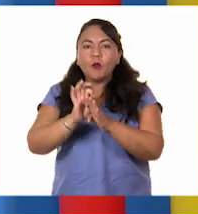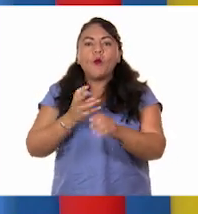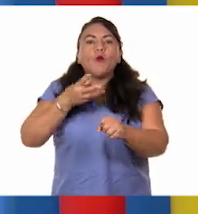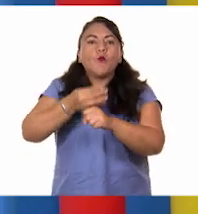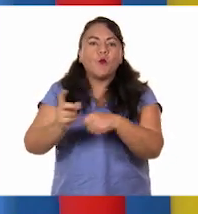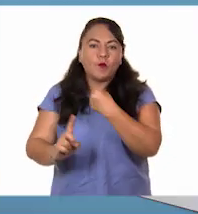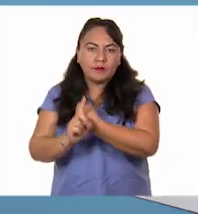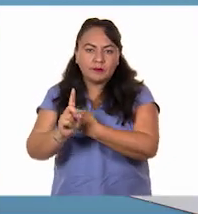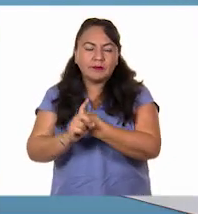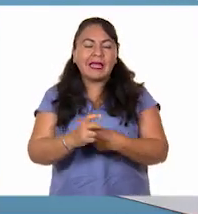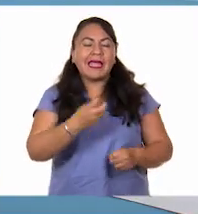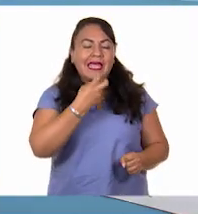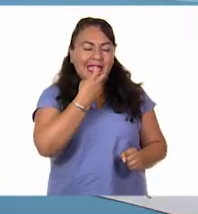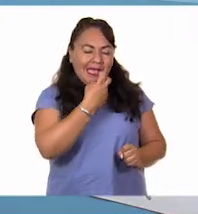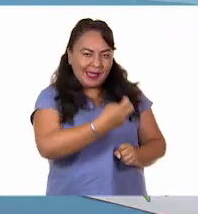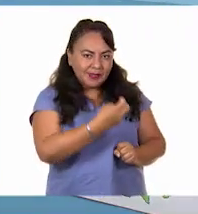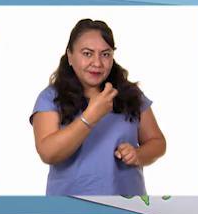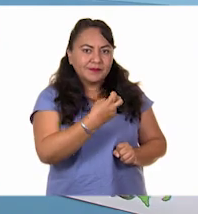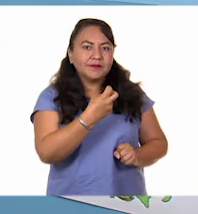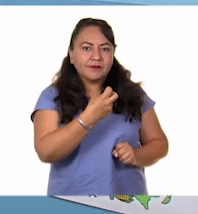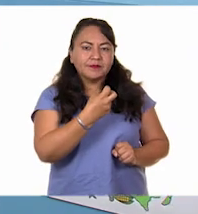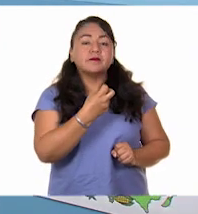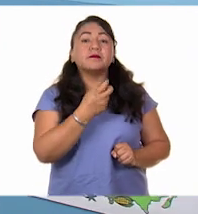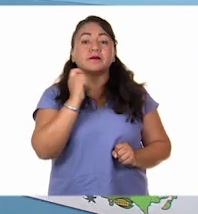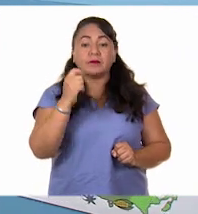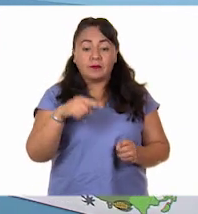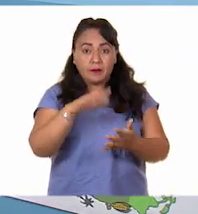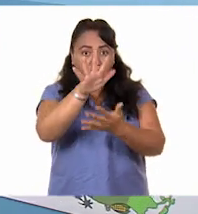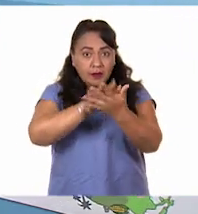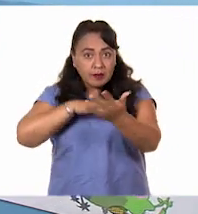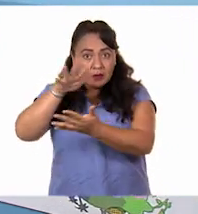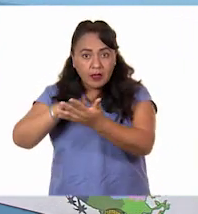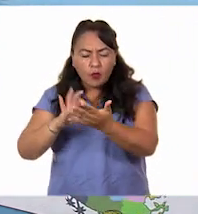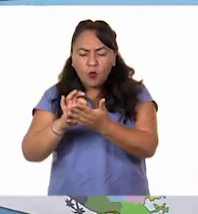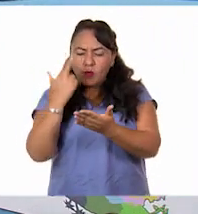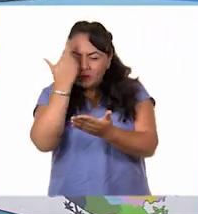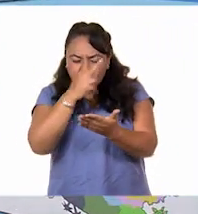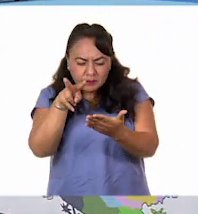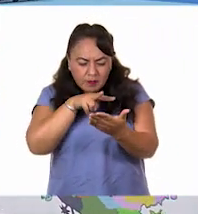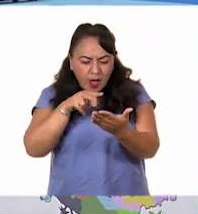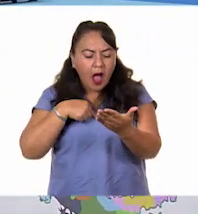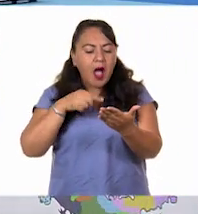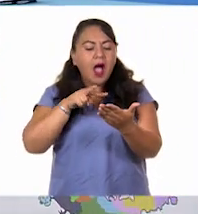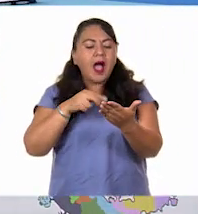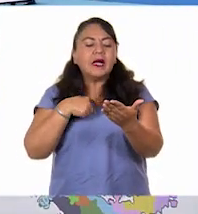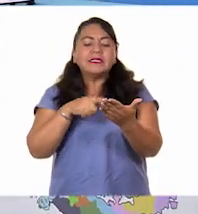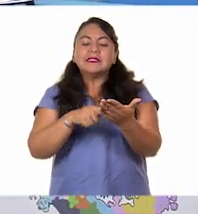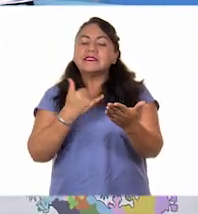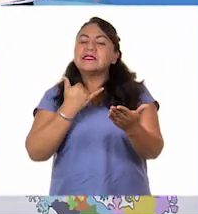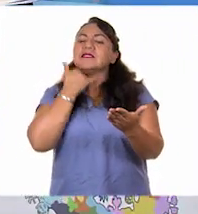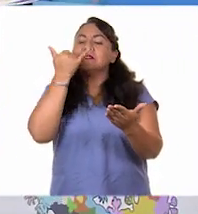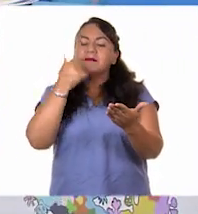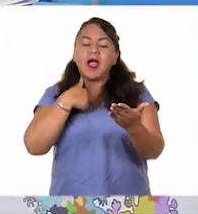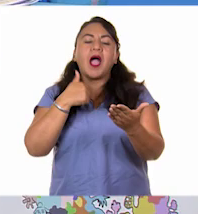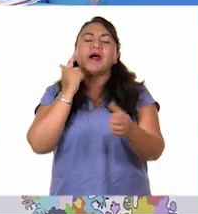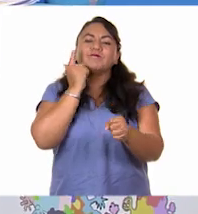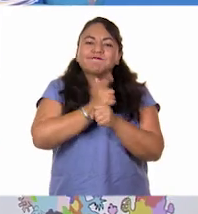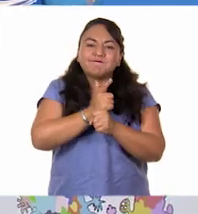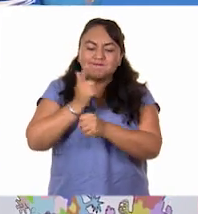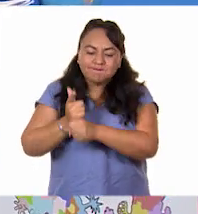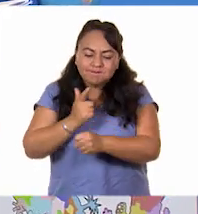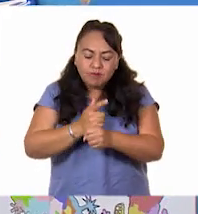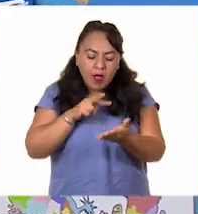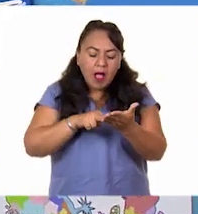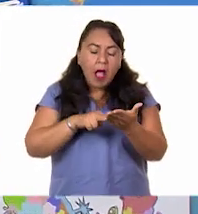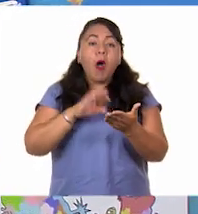¿cierto? Así es. La revisión de los textos nos debe llevar a identificar posibles errores, pero también a apreciar